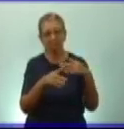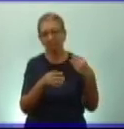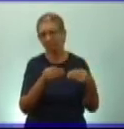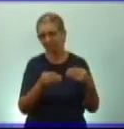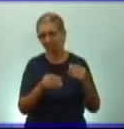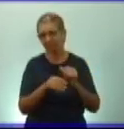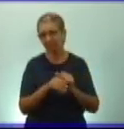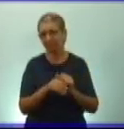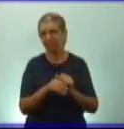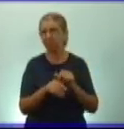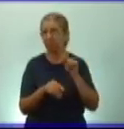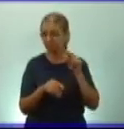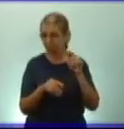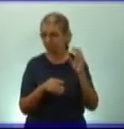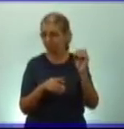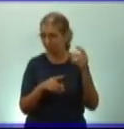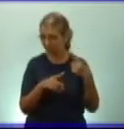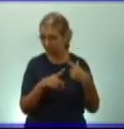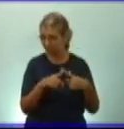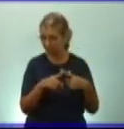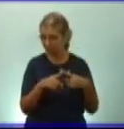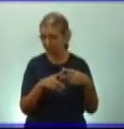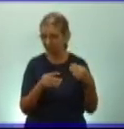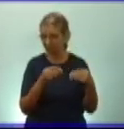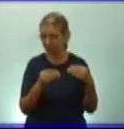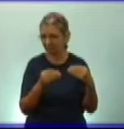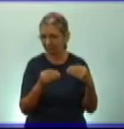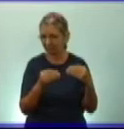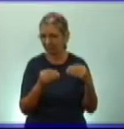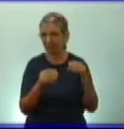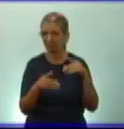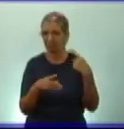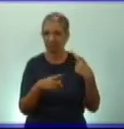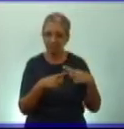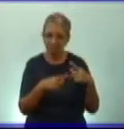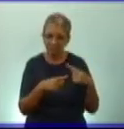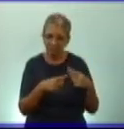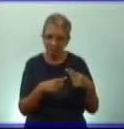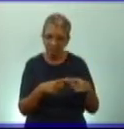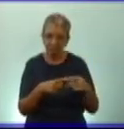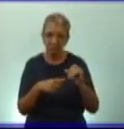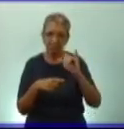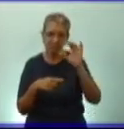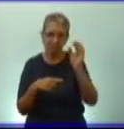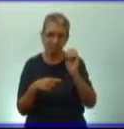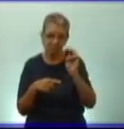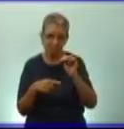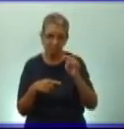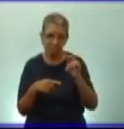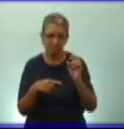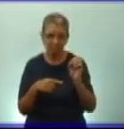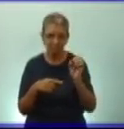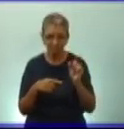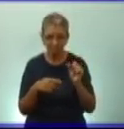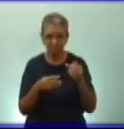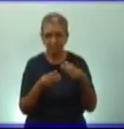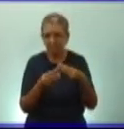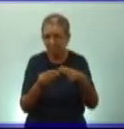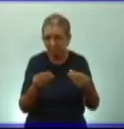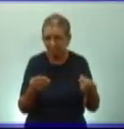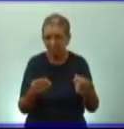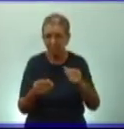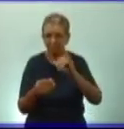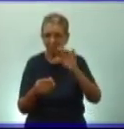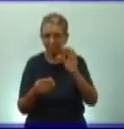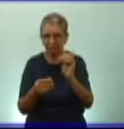anteriores, si es un óxido metálico, ¿qué tipo de partícula lo forma? Iones. Por tanto, será una sustancia iónica con